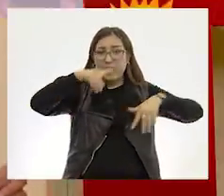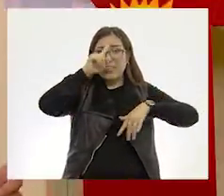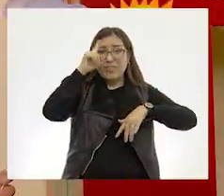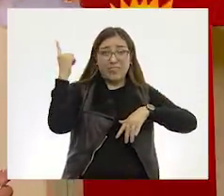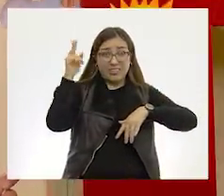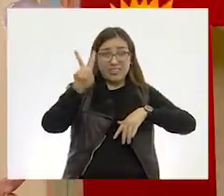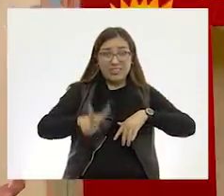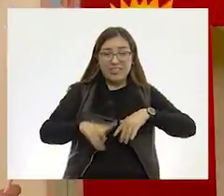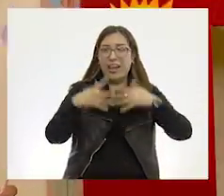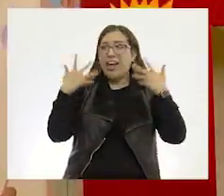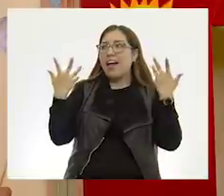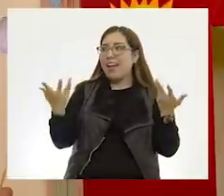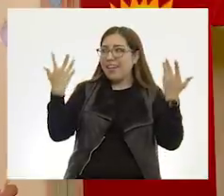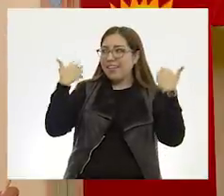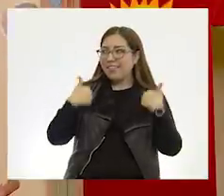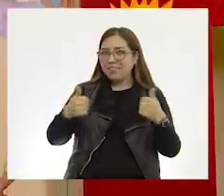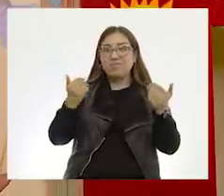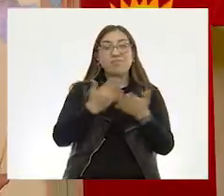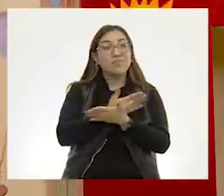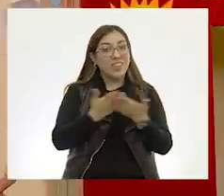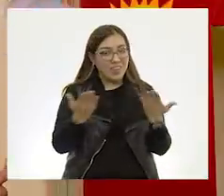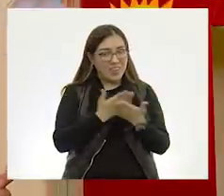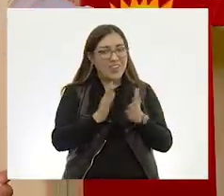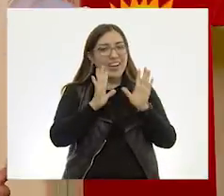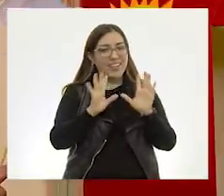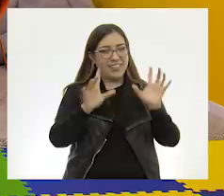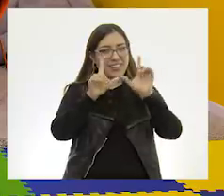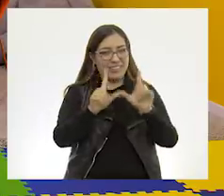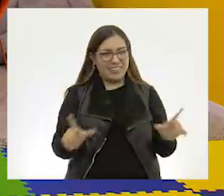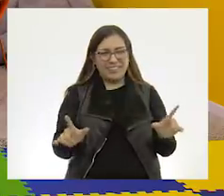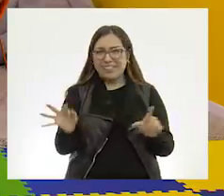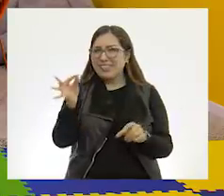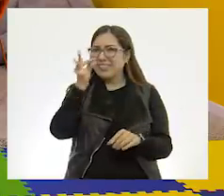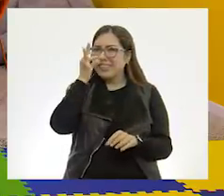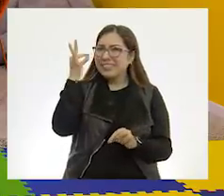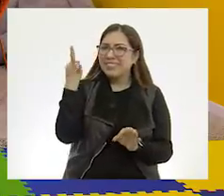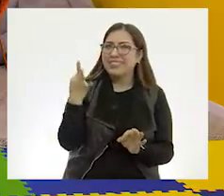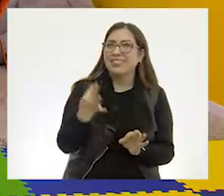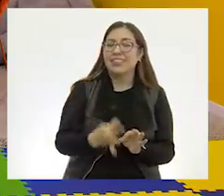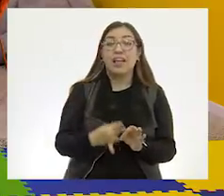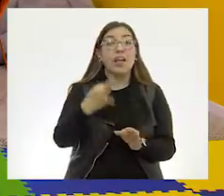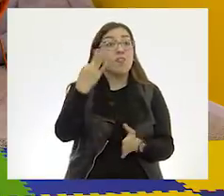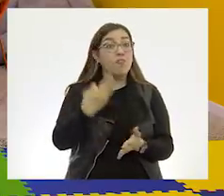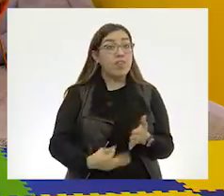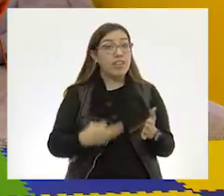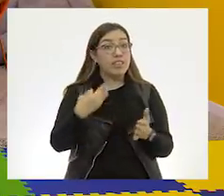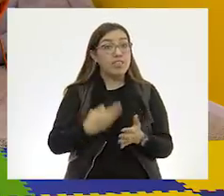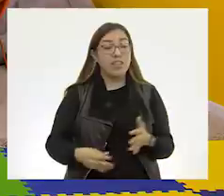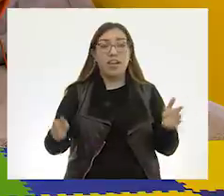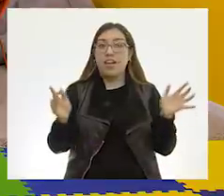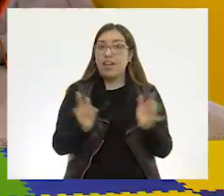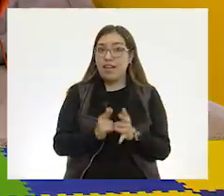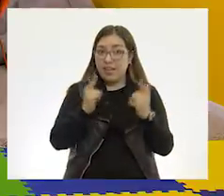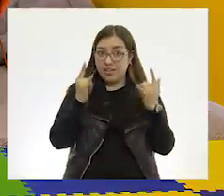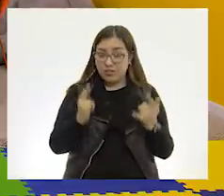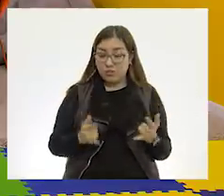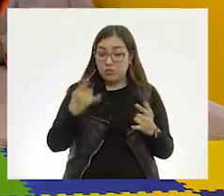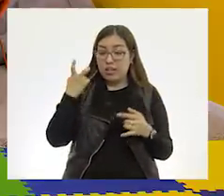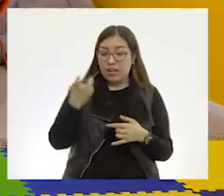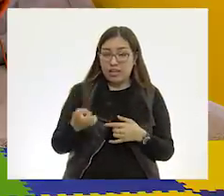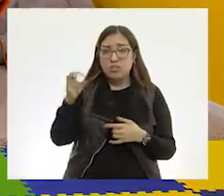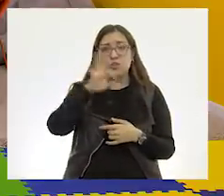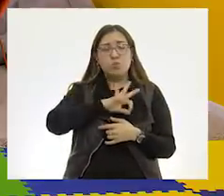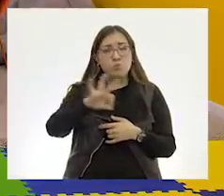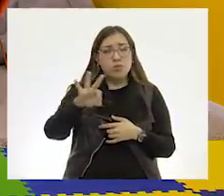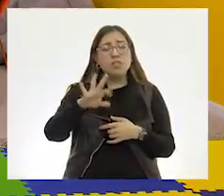y ya con nuestros títeres estamos listas. Casi listas, Adriana. Nos hace falta la historia. Para eso se pueden